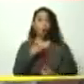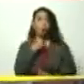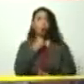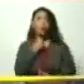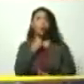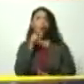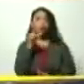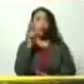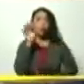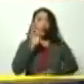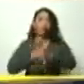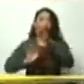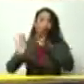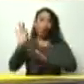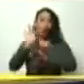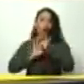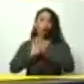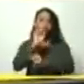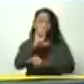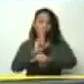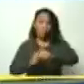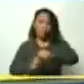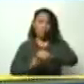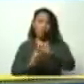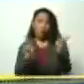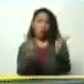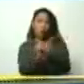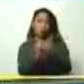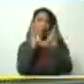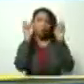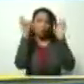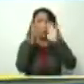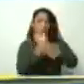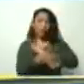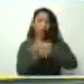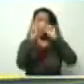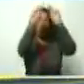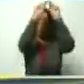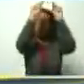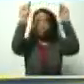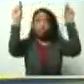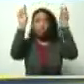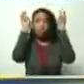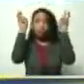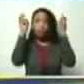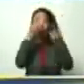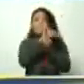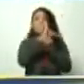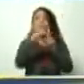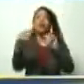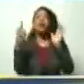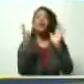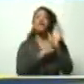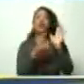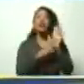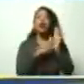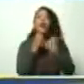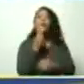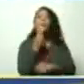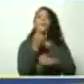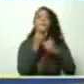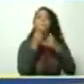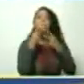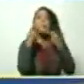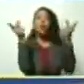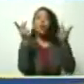comentario dentro de unos minutos el título es una media verdad Williams Castillo el rey